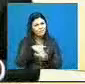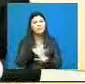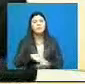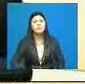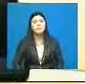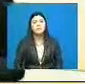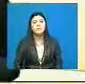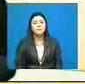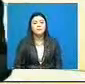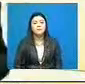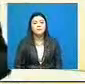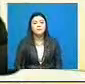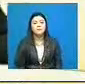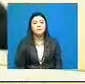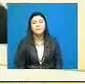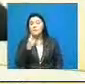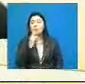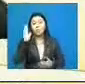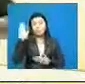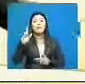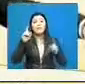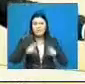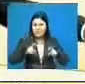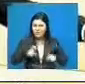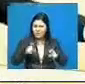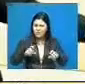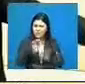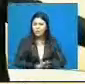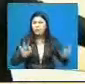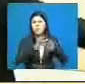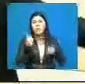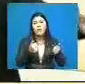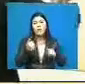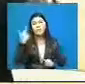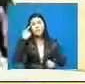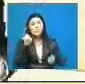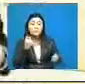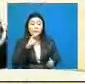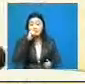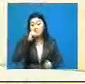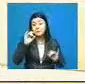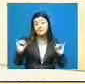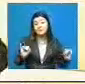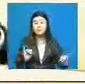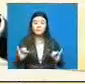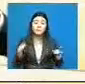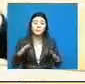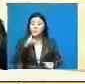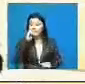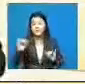Es un compromiso donde se tienen que dejar a un lado las vanidades porque sabemos que tiene